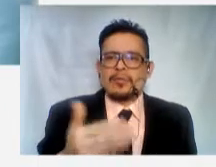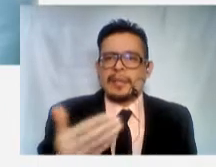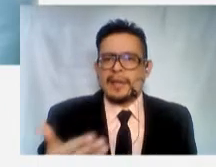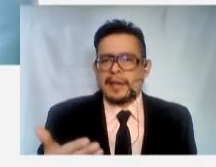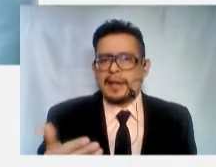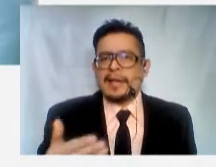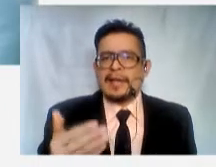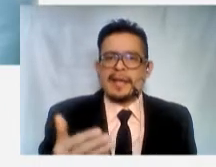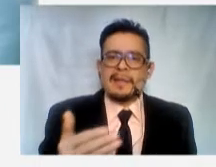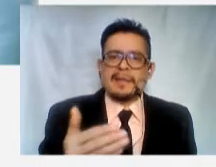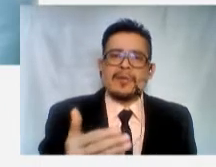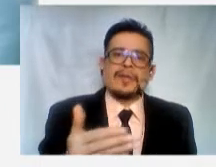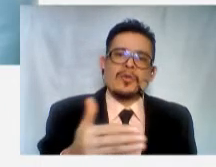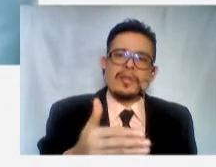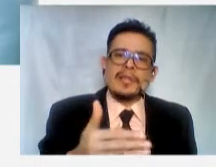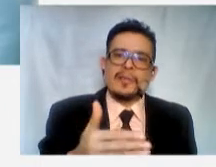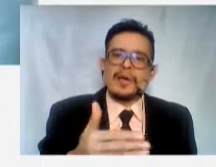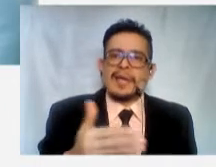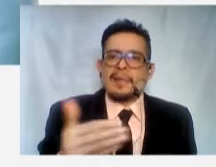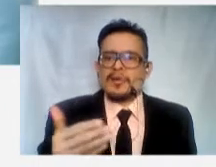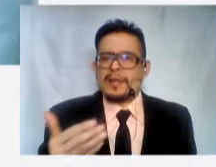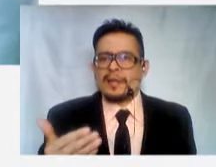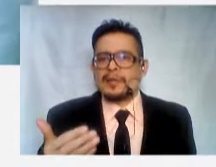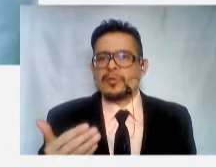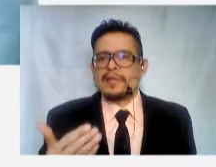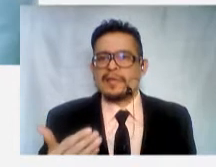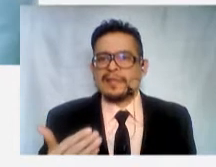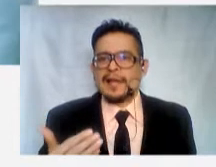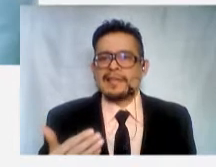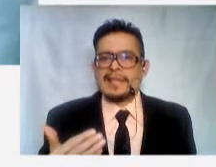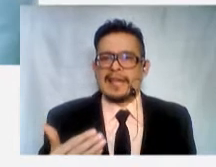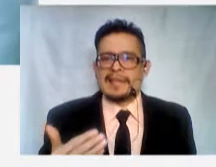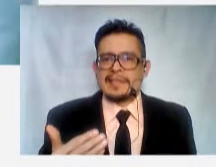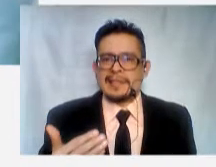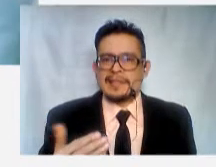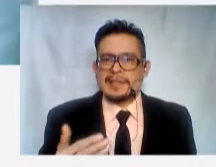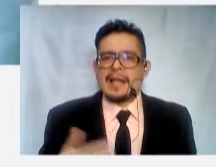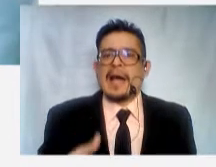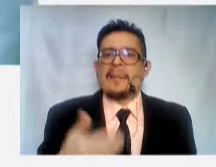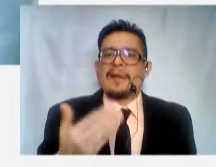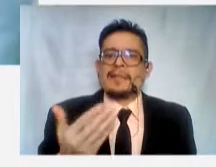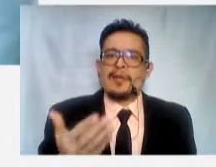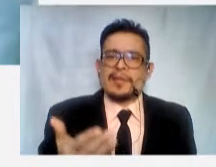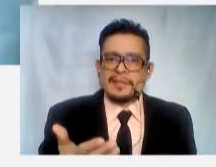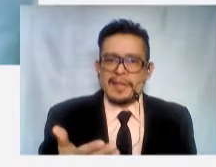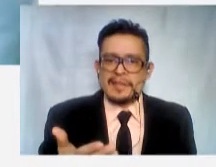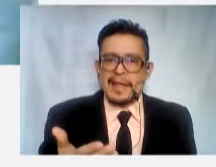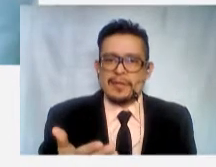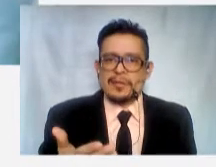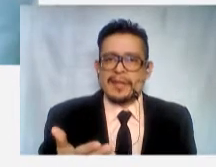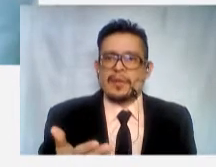a la consulta médica y elegir el método anticonceptivo que mejor se adapte a sus necesidades y creencias a partir de los